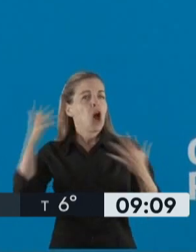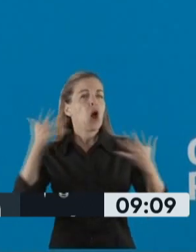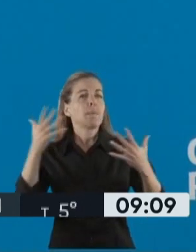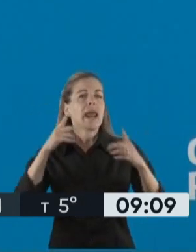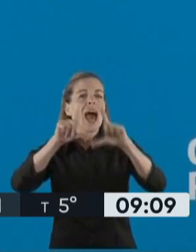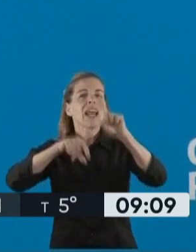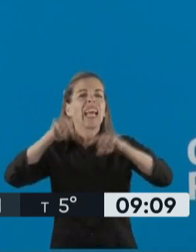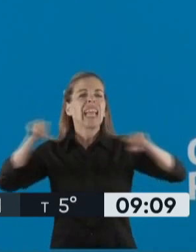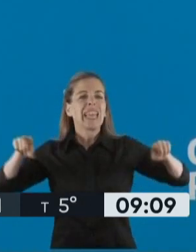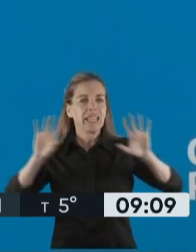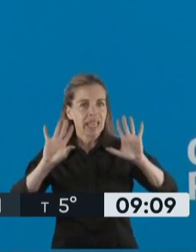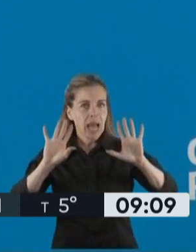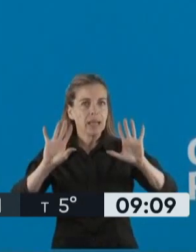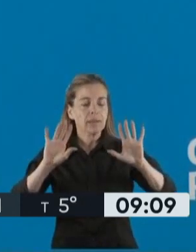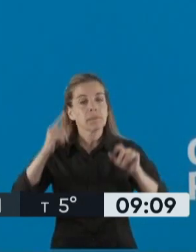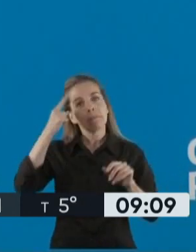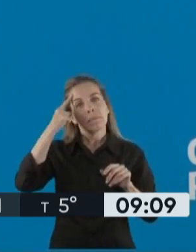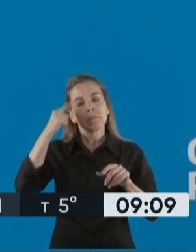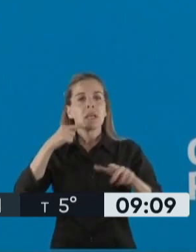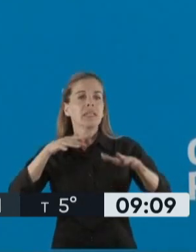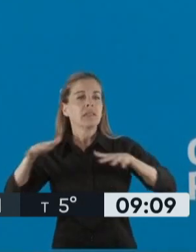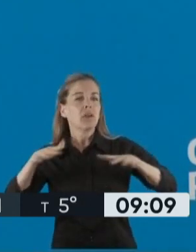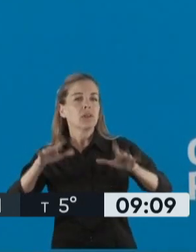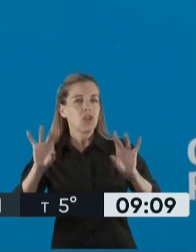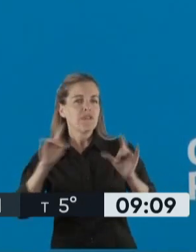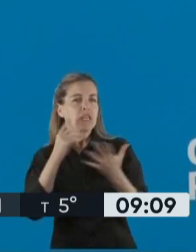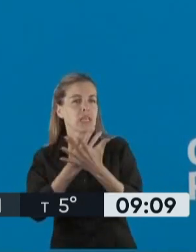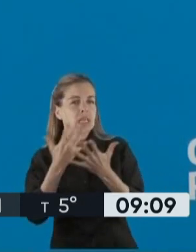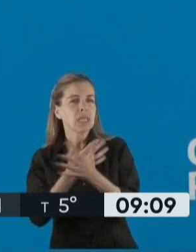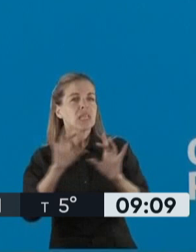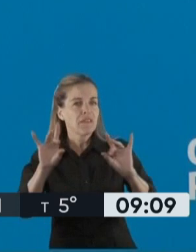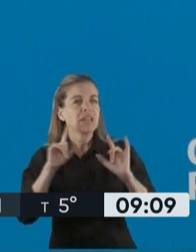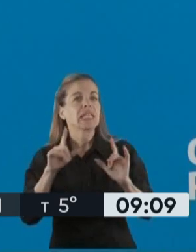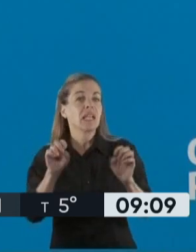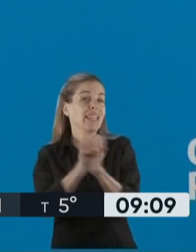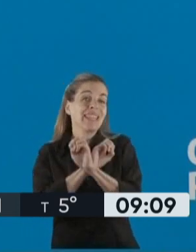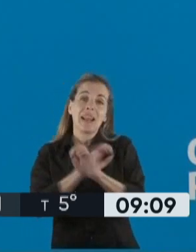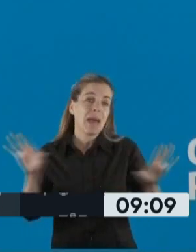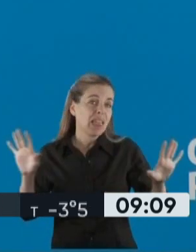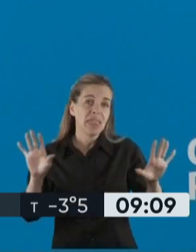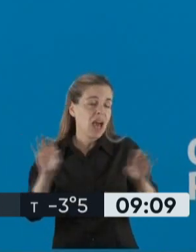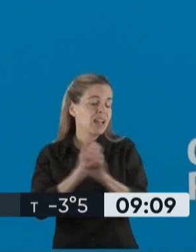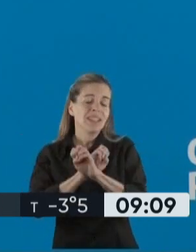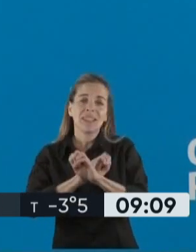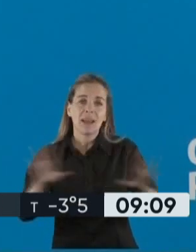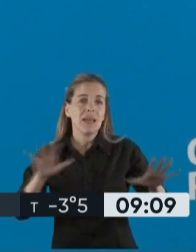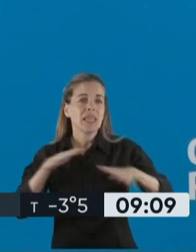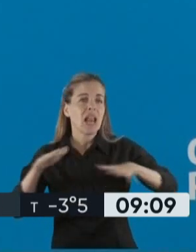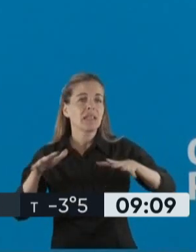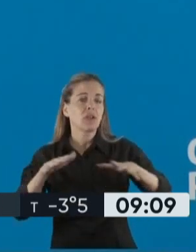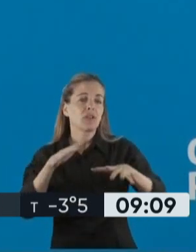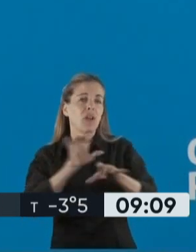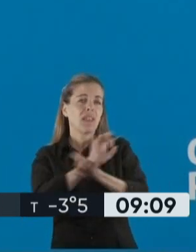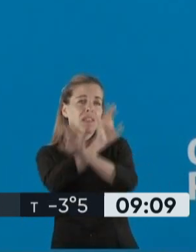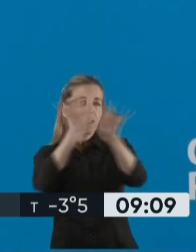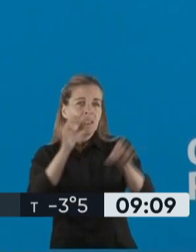de pensar que cuando hay una situación difícil, complicada, compleja, trágica, como fue atravesar la pandemia y con